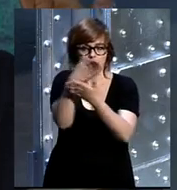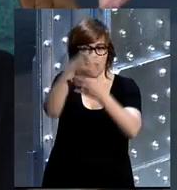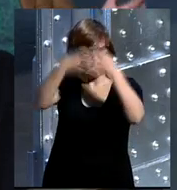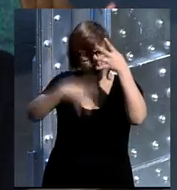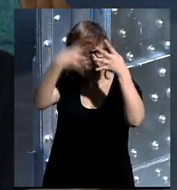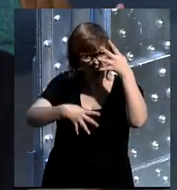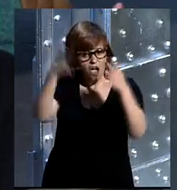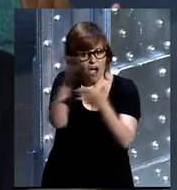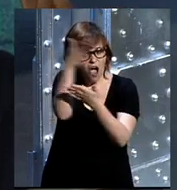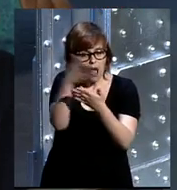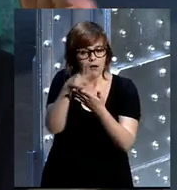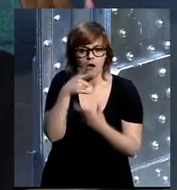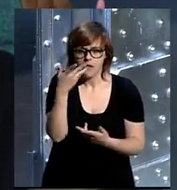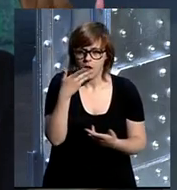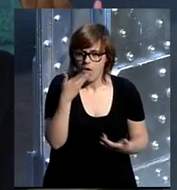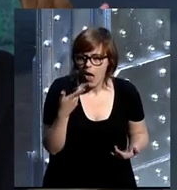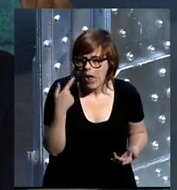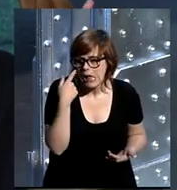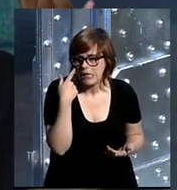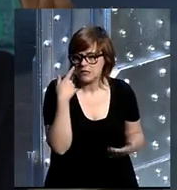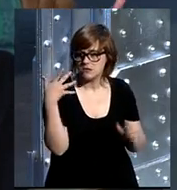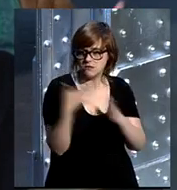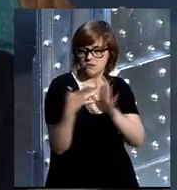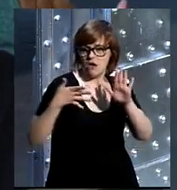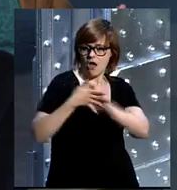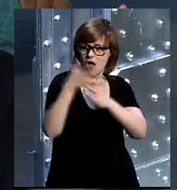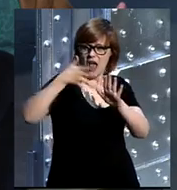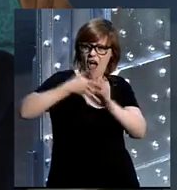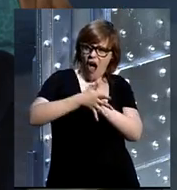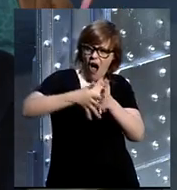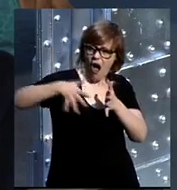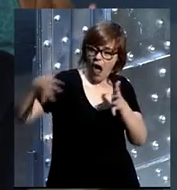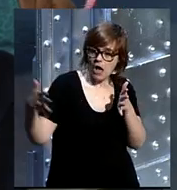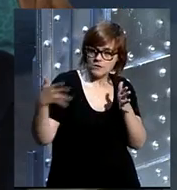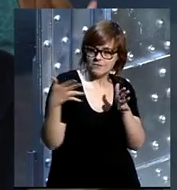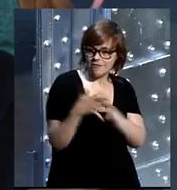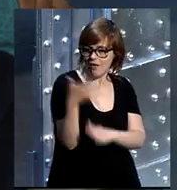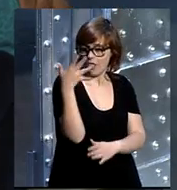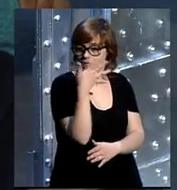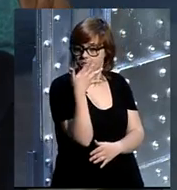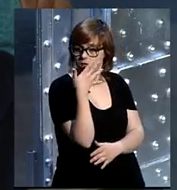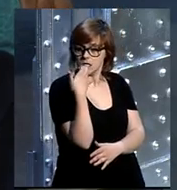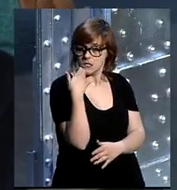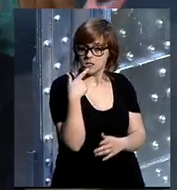tantas cosas que conocer, cuando realmente es mucho más sencillo,